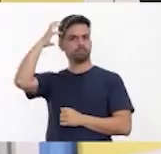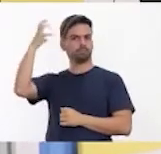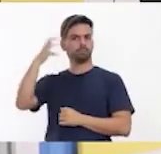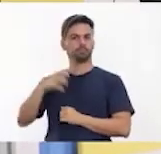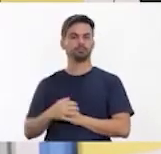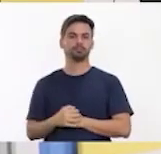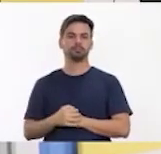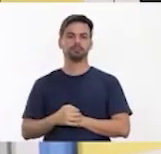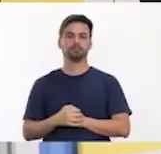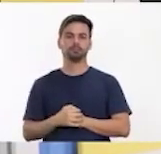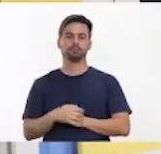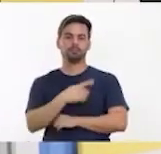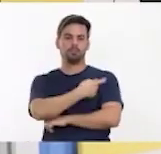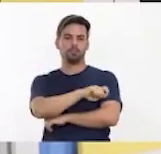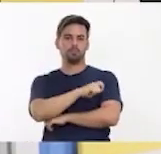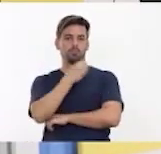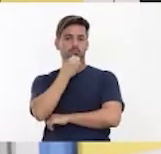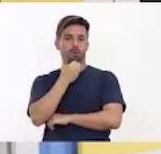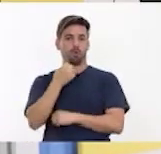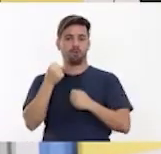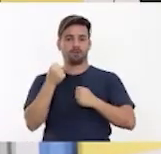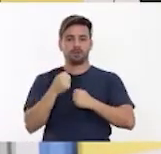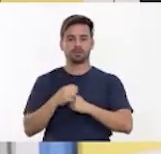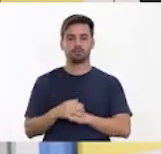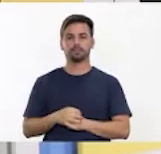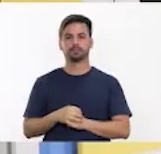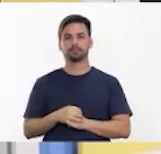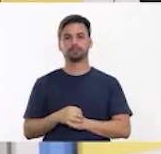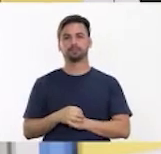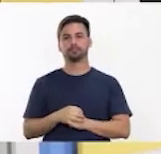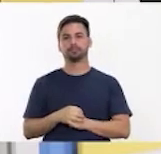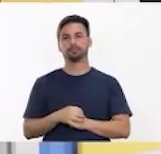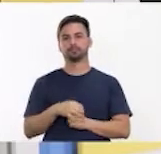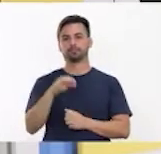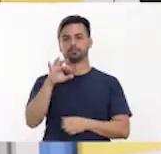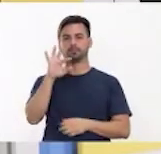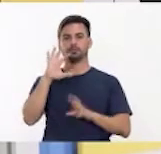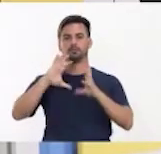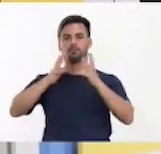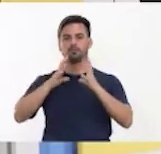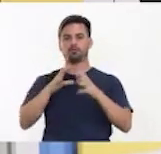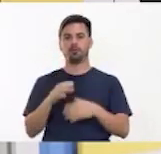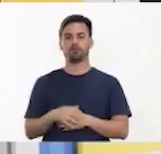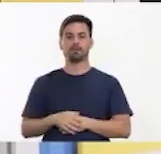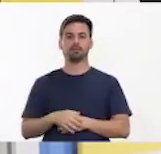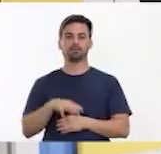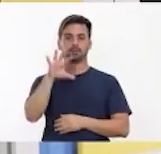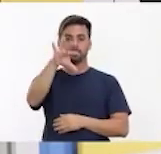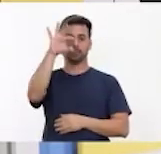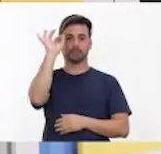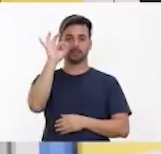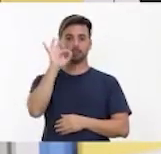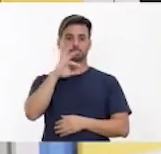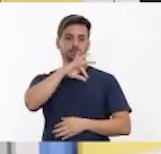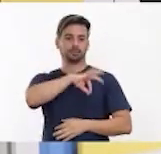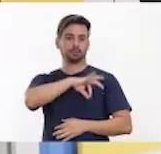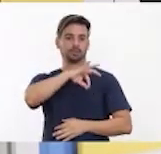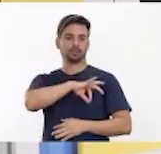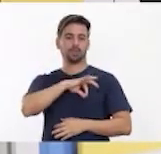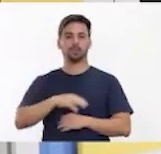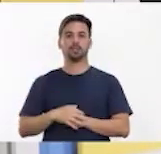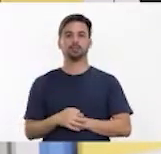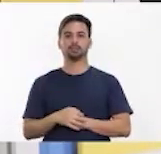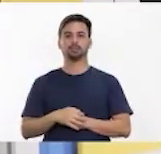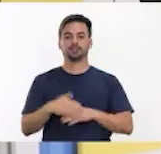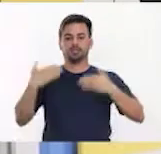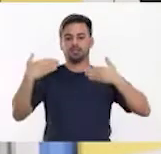los municipios, las regulaciones electorales, los derechos, en este caso